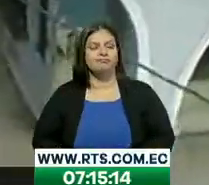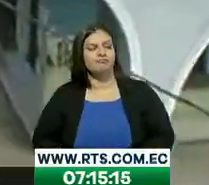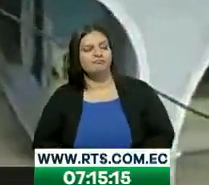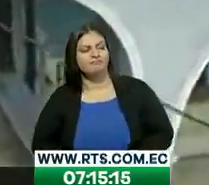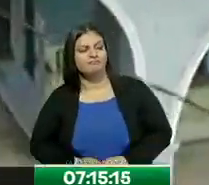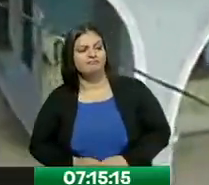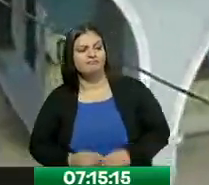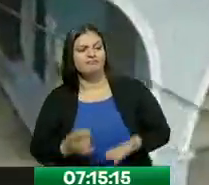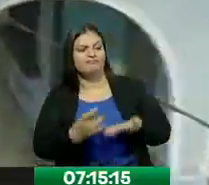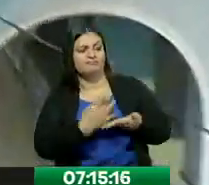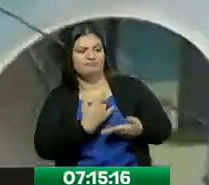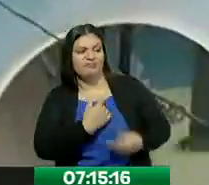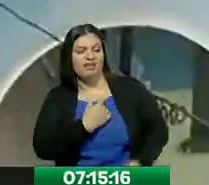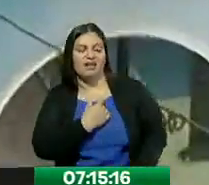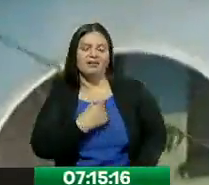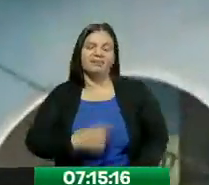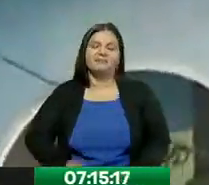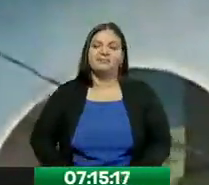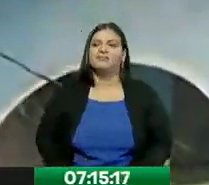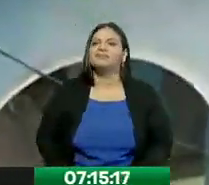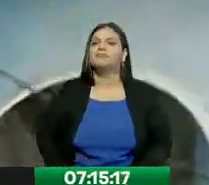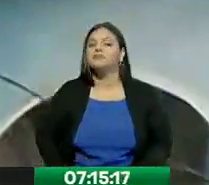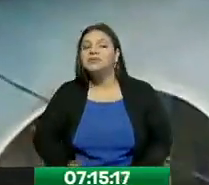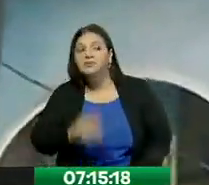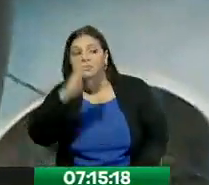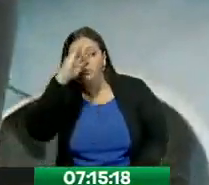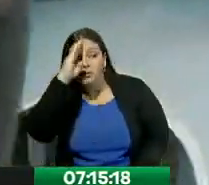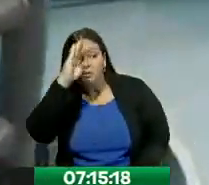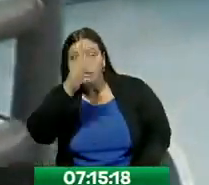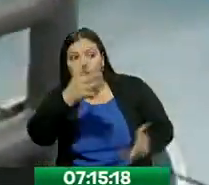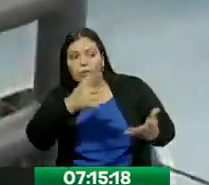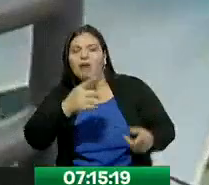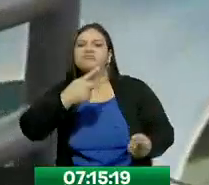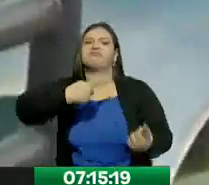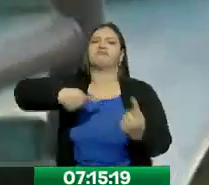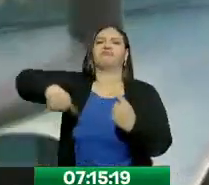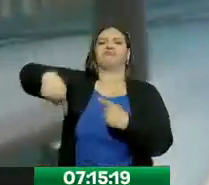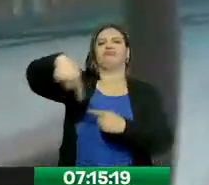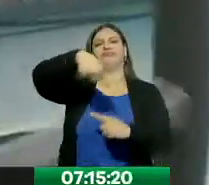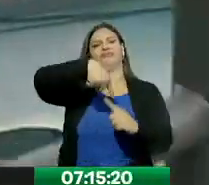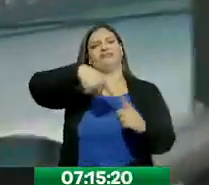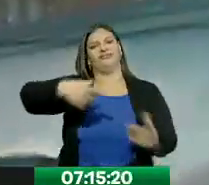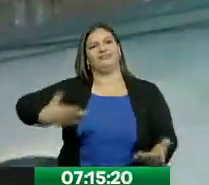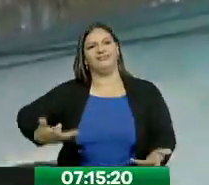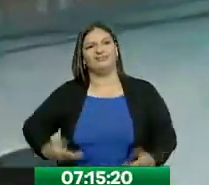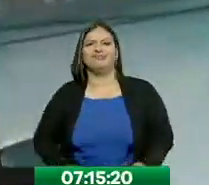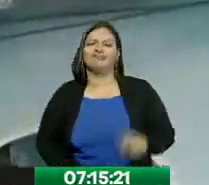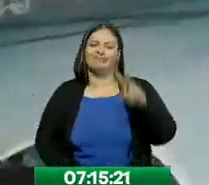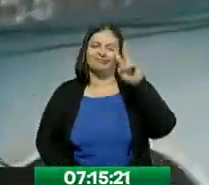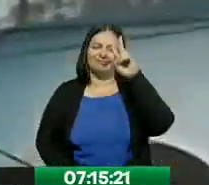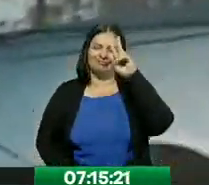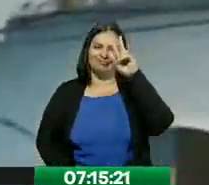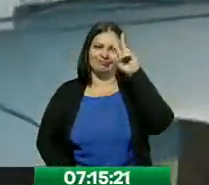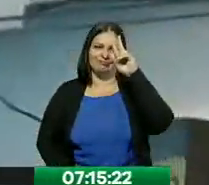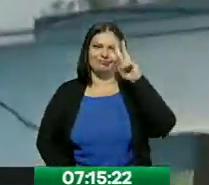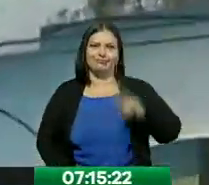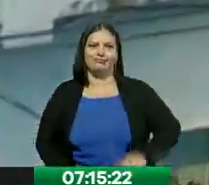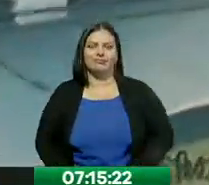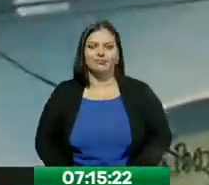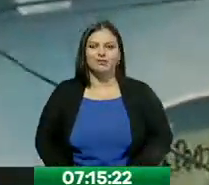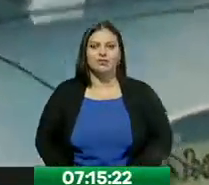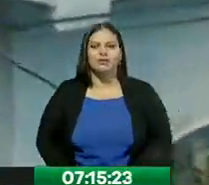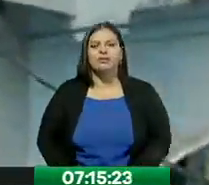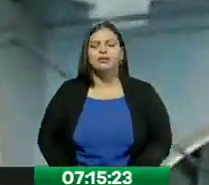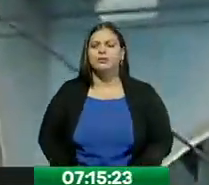pero de nuevo han regresado, es lo que denuncian habitantes del sector, quienes solamente se limitaron a denunciar